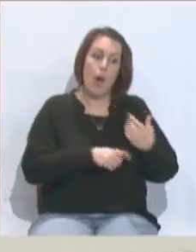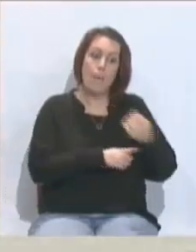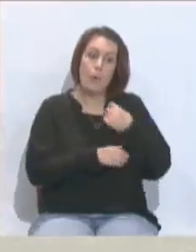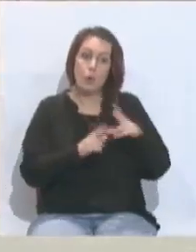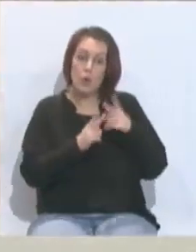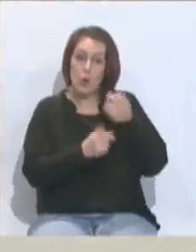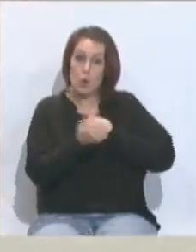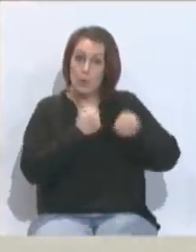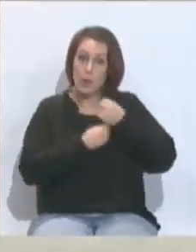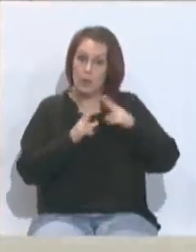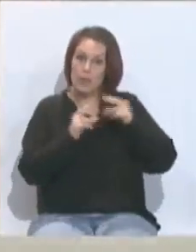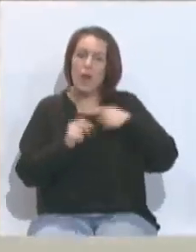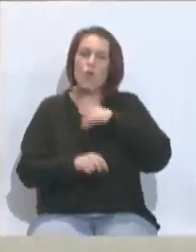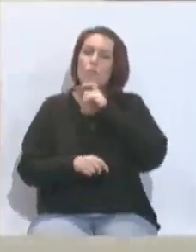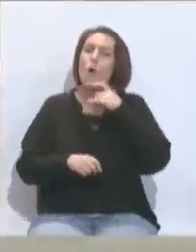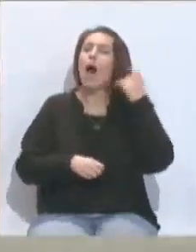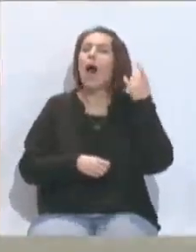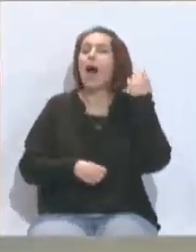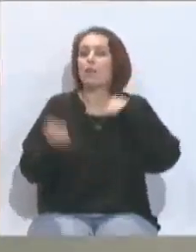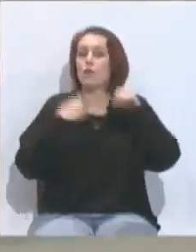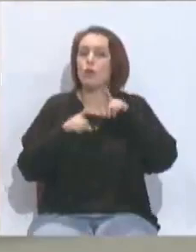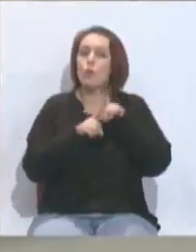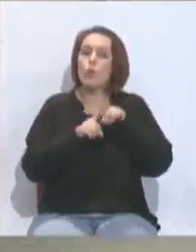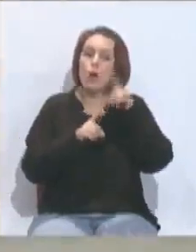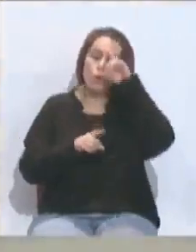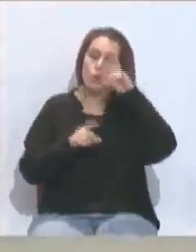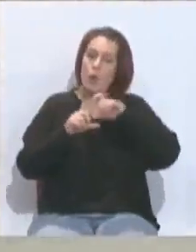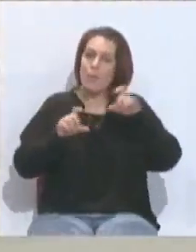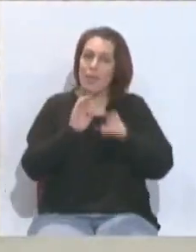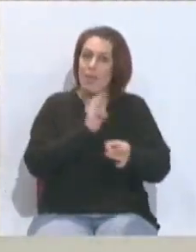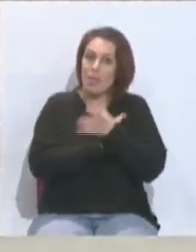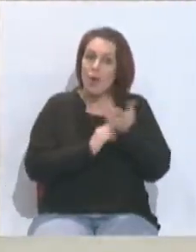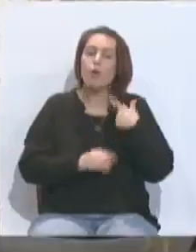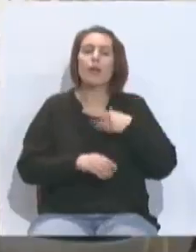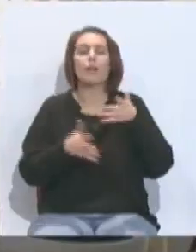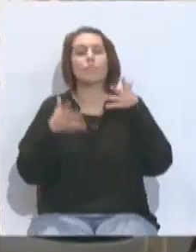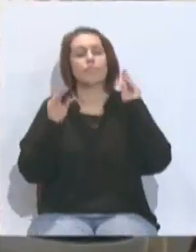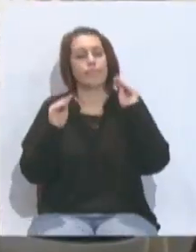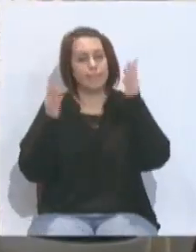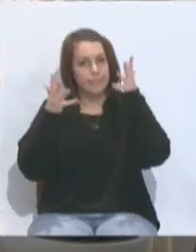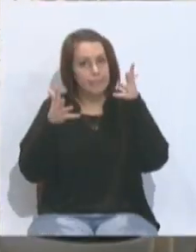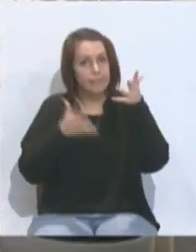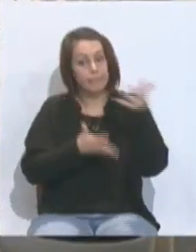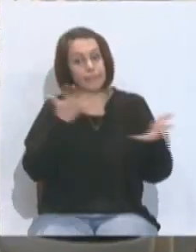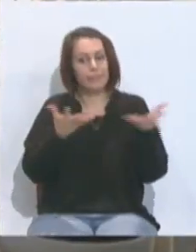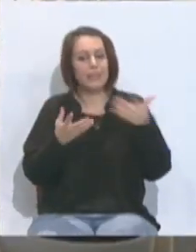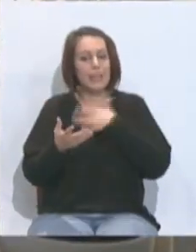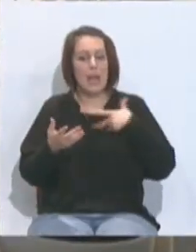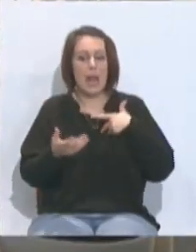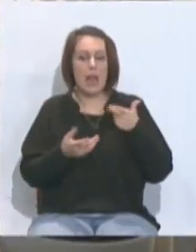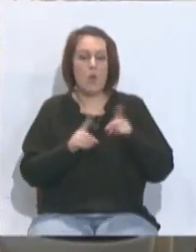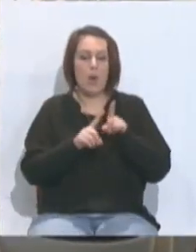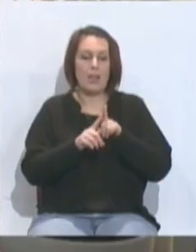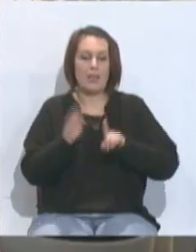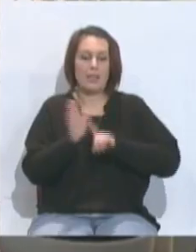de la universidad mediante acciones que fomenten la promoción de la cultura emprendedora, formación y asesoramiento. Se busca una transferencia al